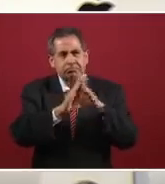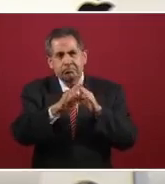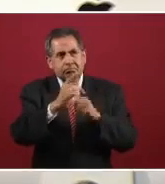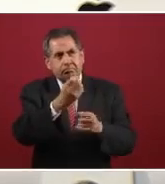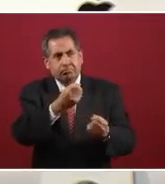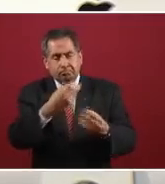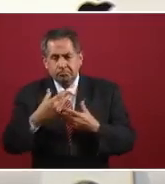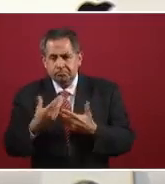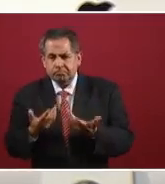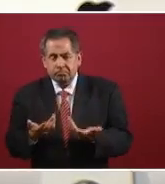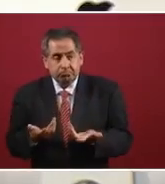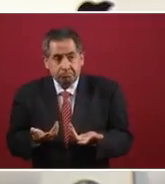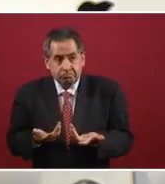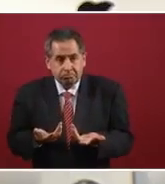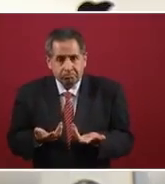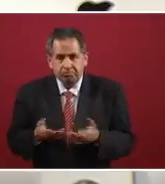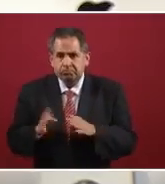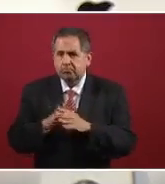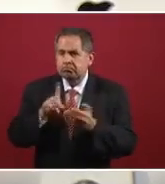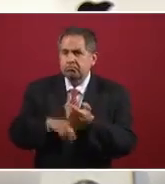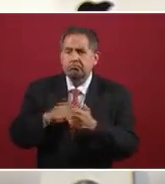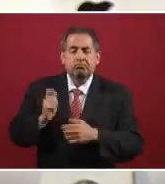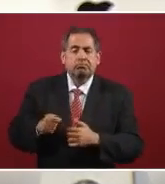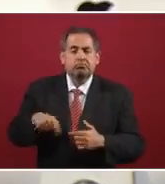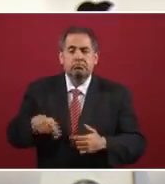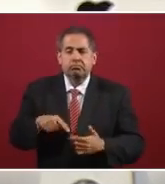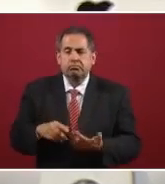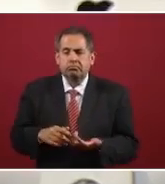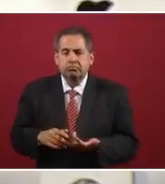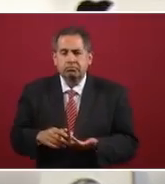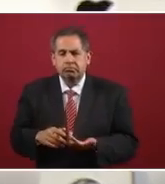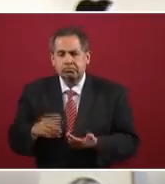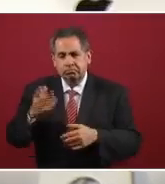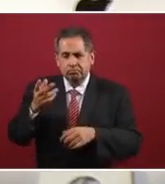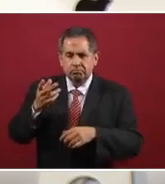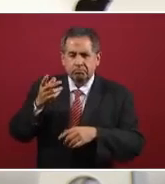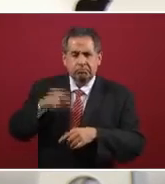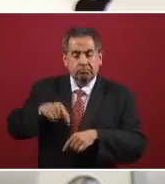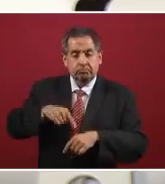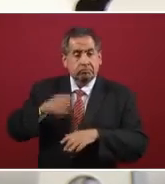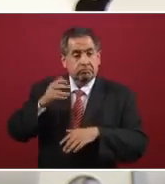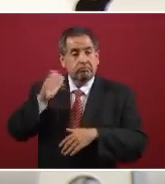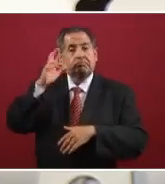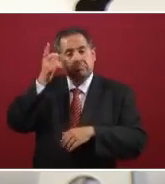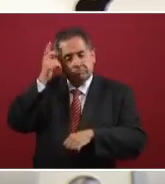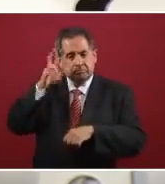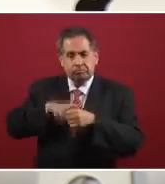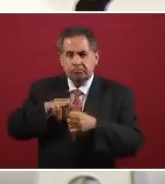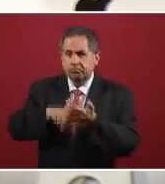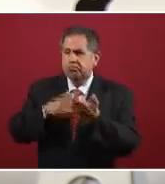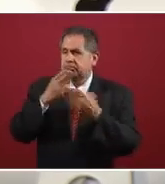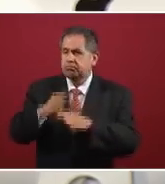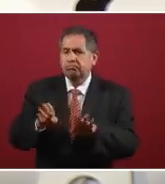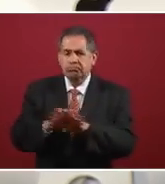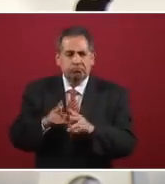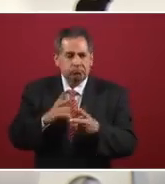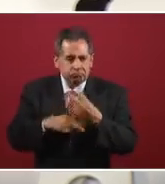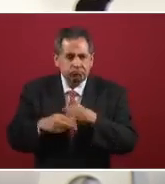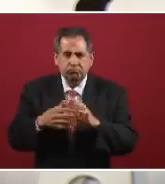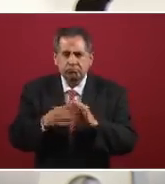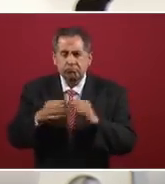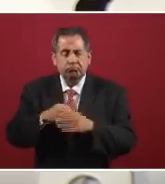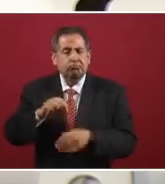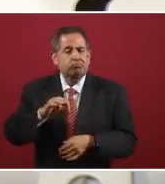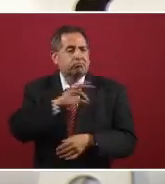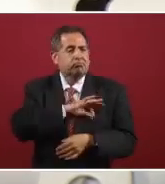había comprometido precisamente a tener aquí a un directivo de un banco para dar a conocer cómo van y si van a bajar las